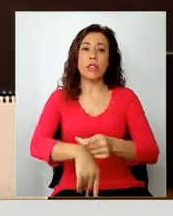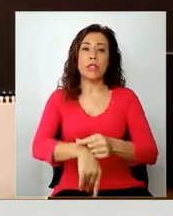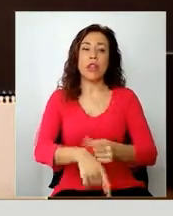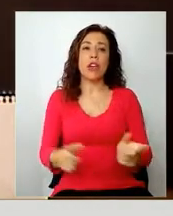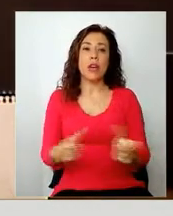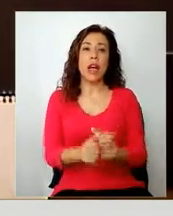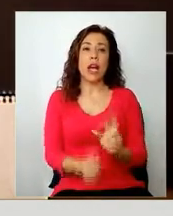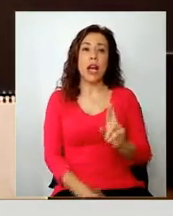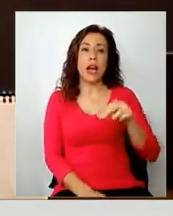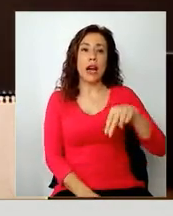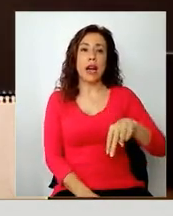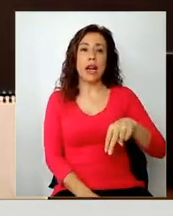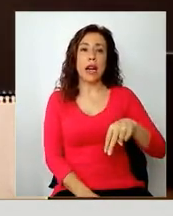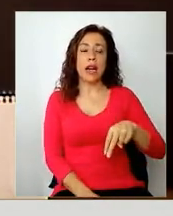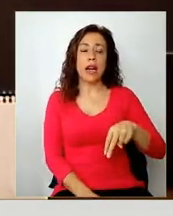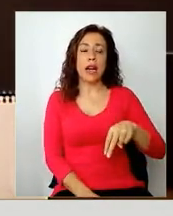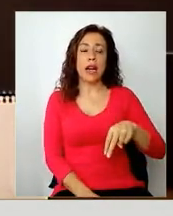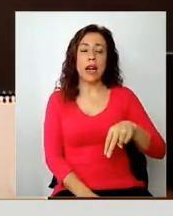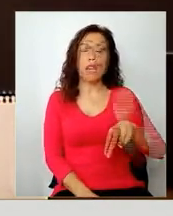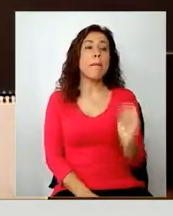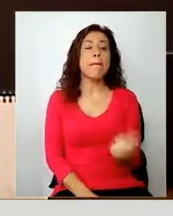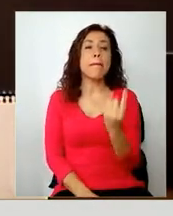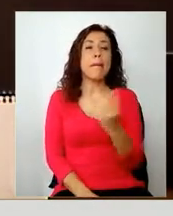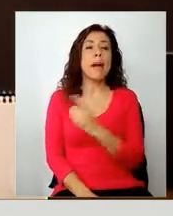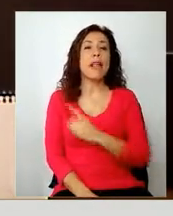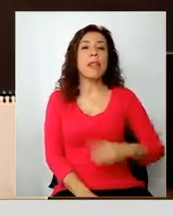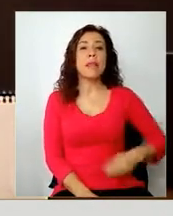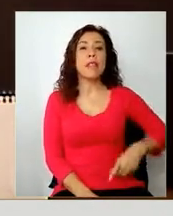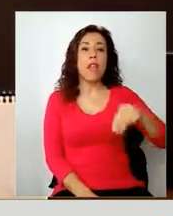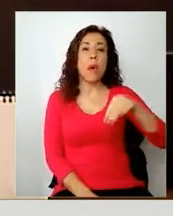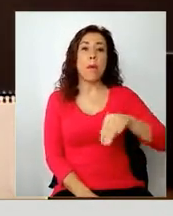nacional y tiene la palabra en primer lugar el diputado mellado